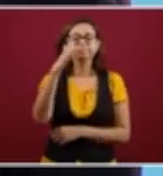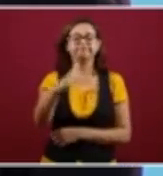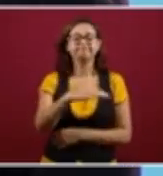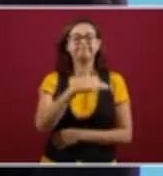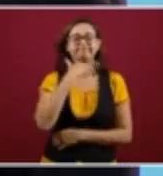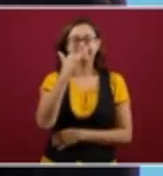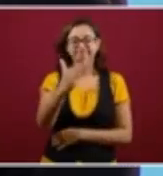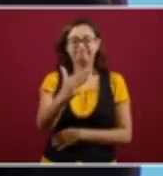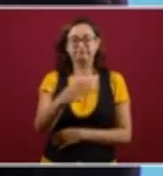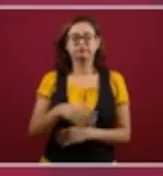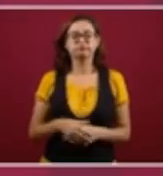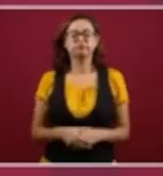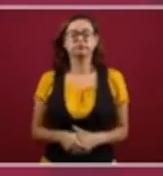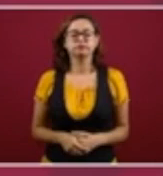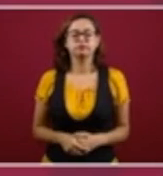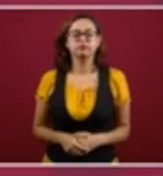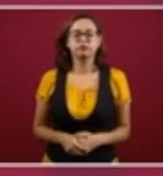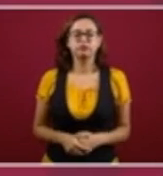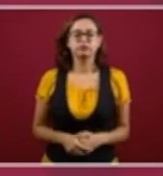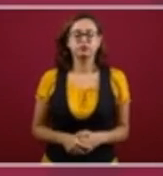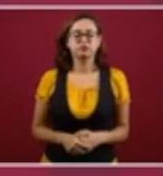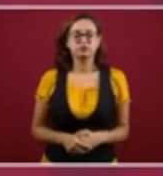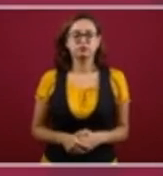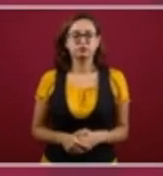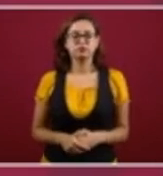Cuando se